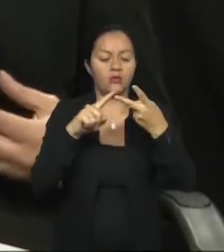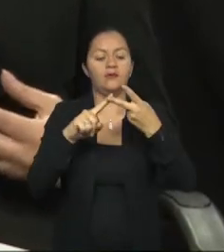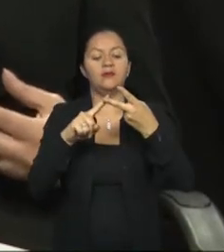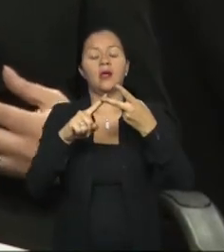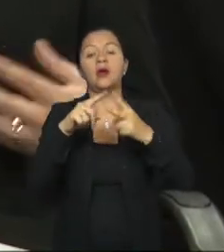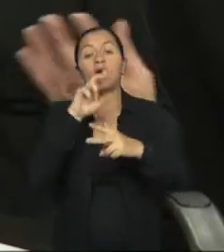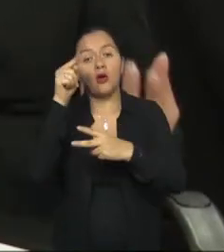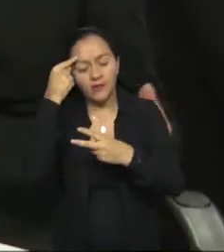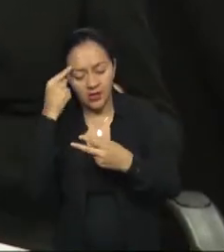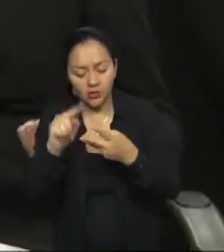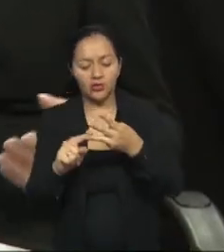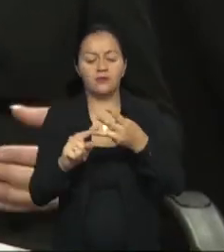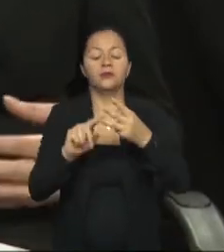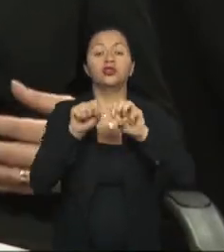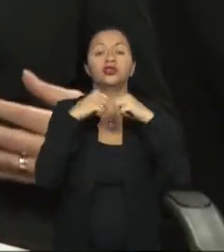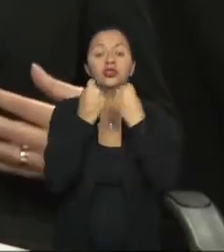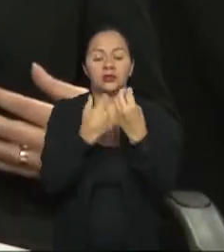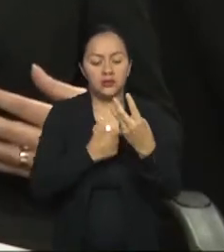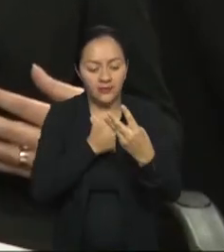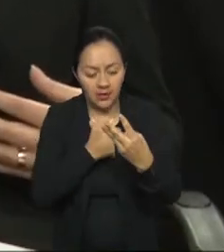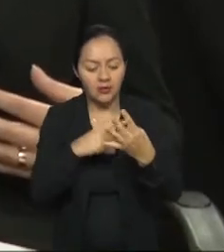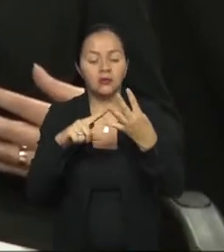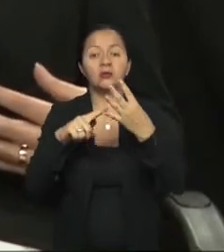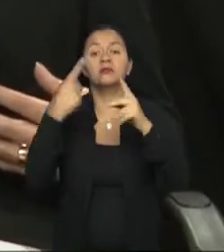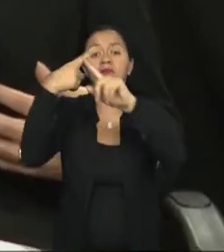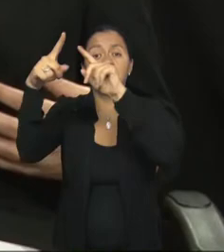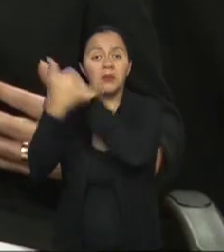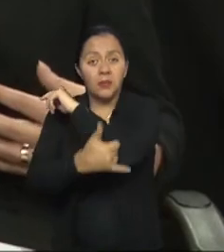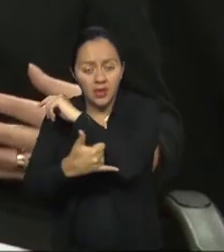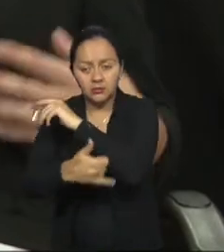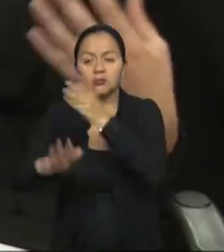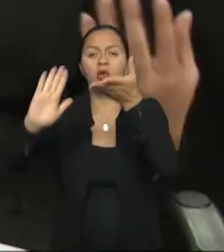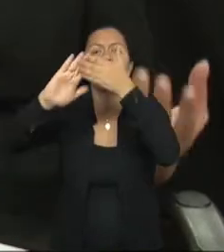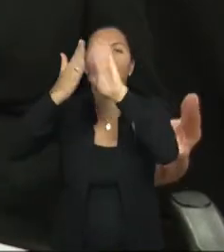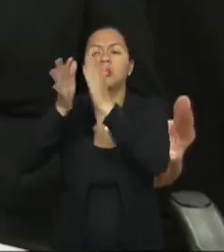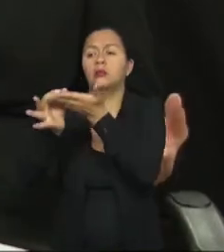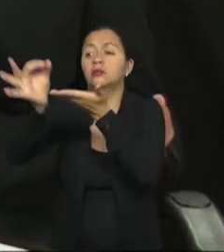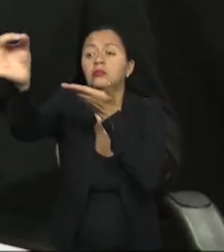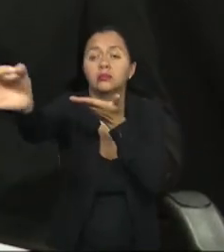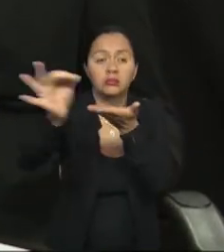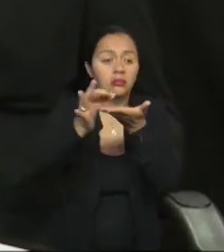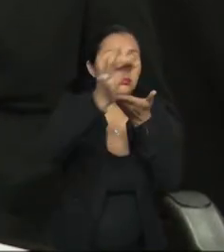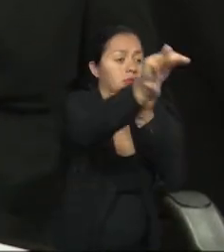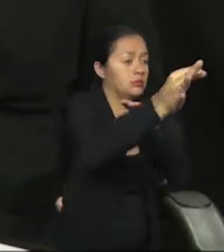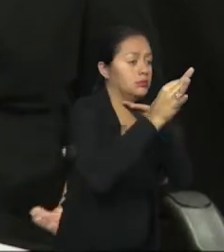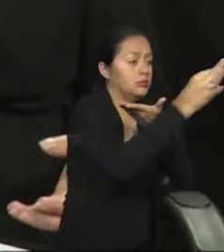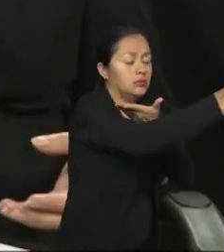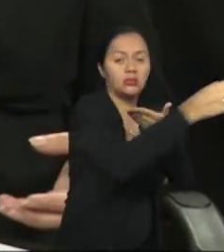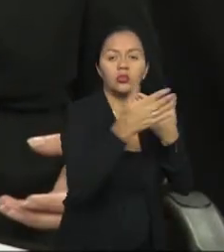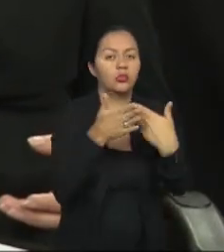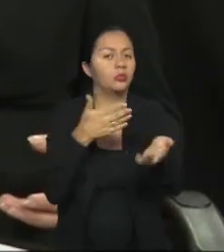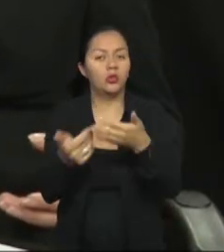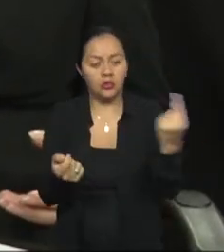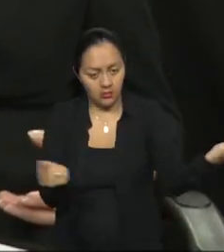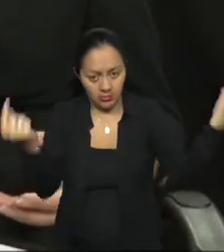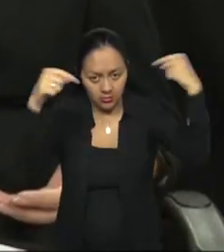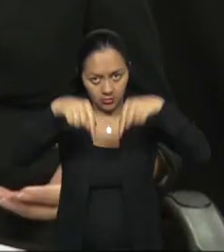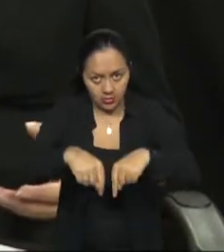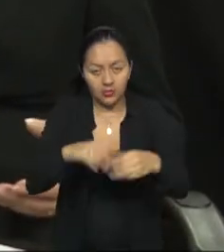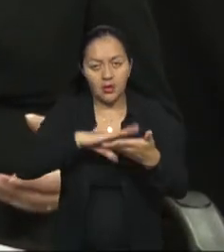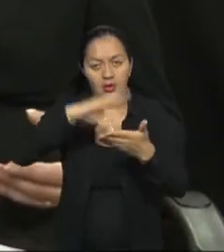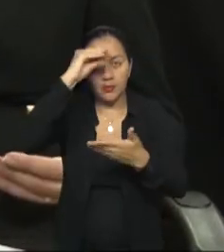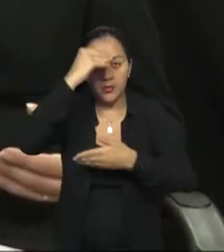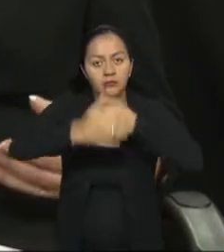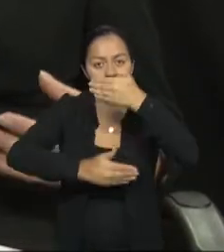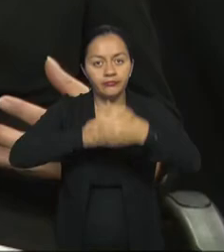estrategia en cada uno de los países, en distintas comunidades, comunidades remotas de cada uno de los países. Pero a